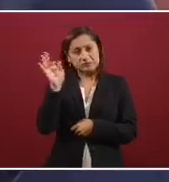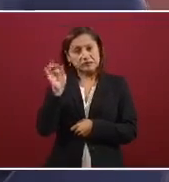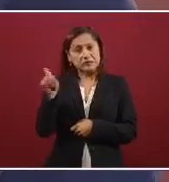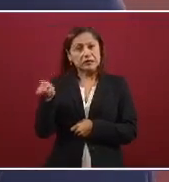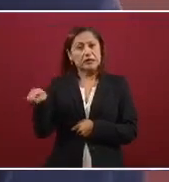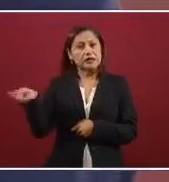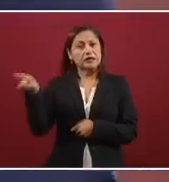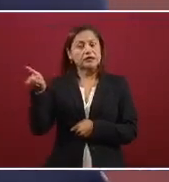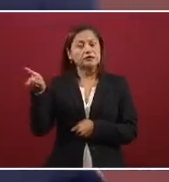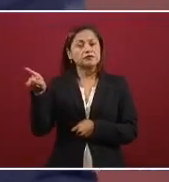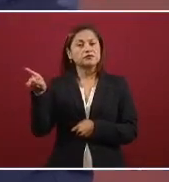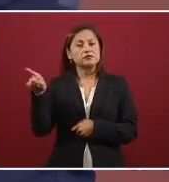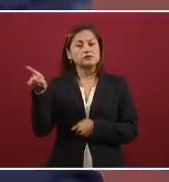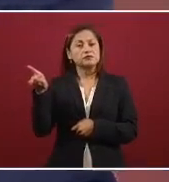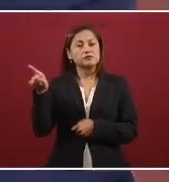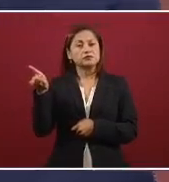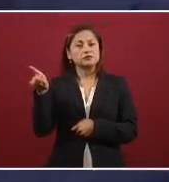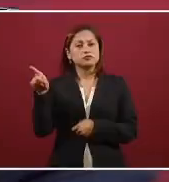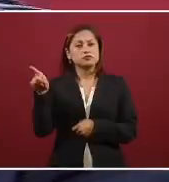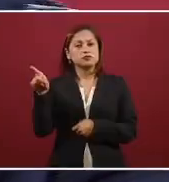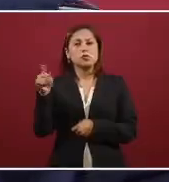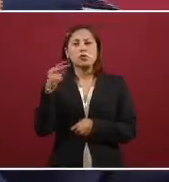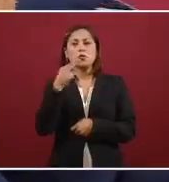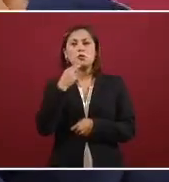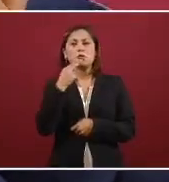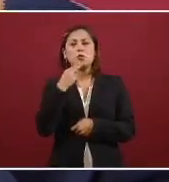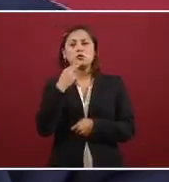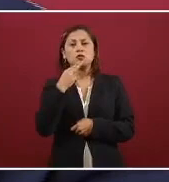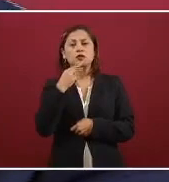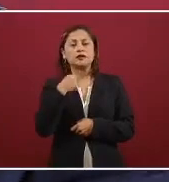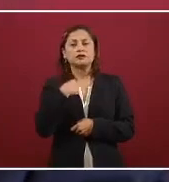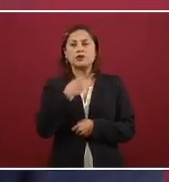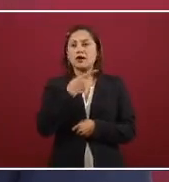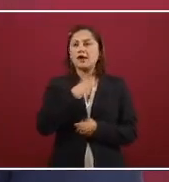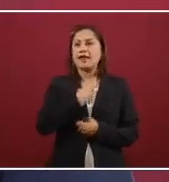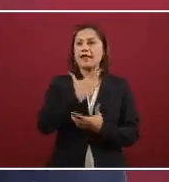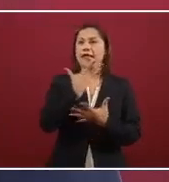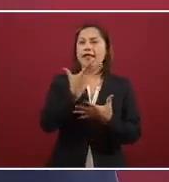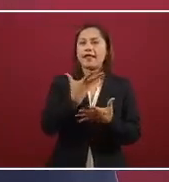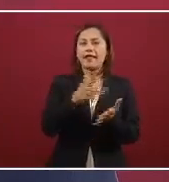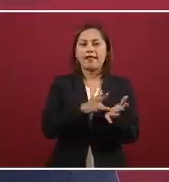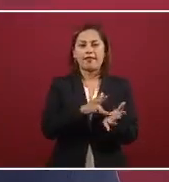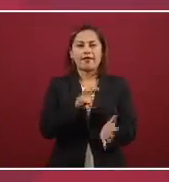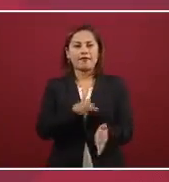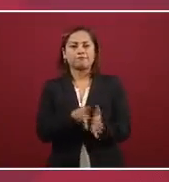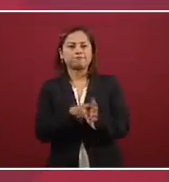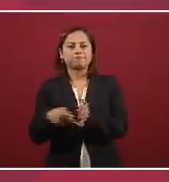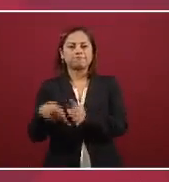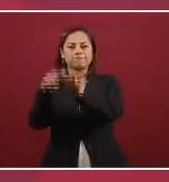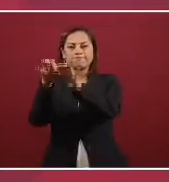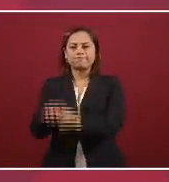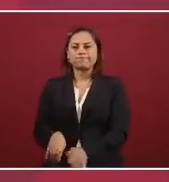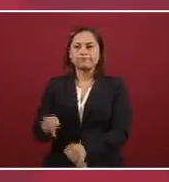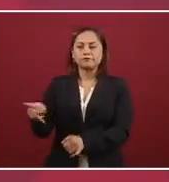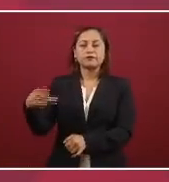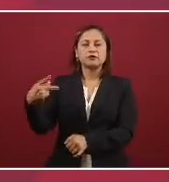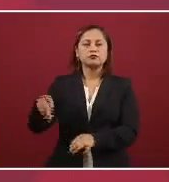utilizar esto para hacer una columna los periodistas